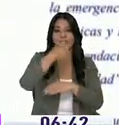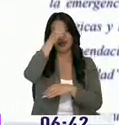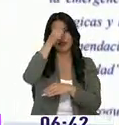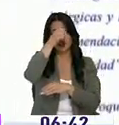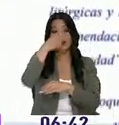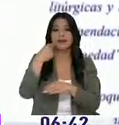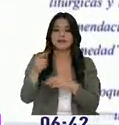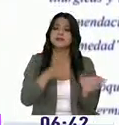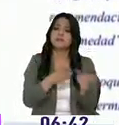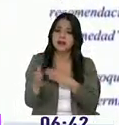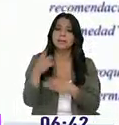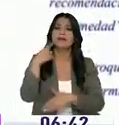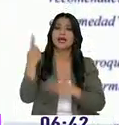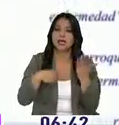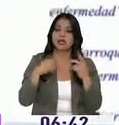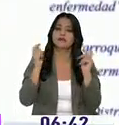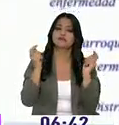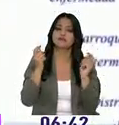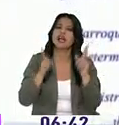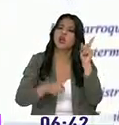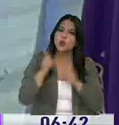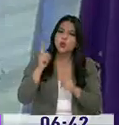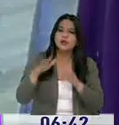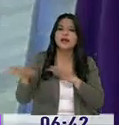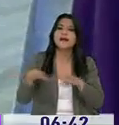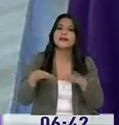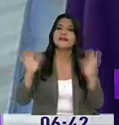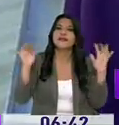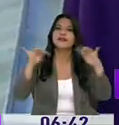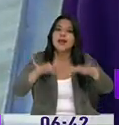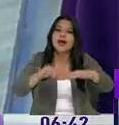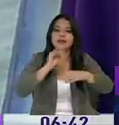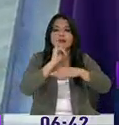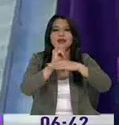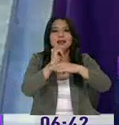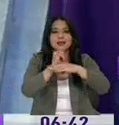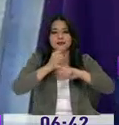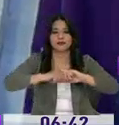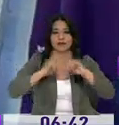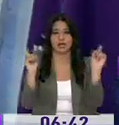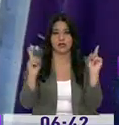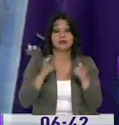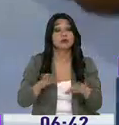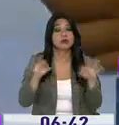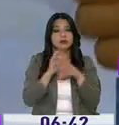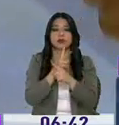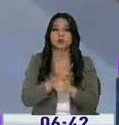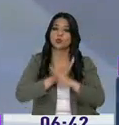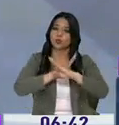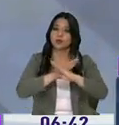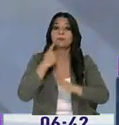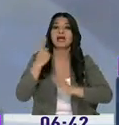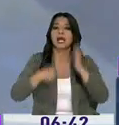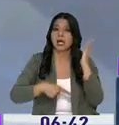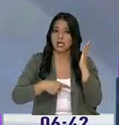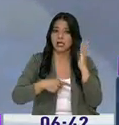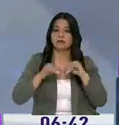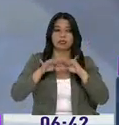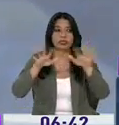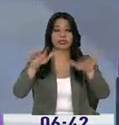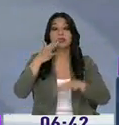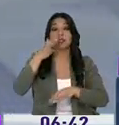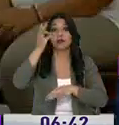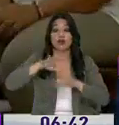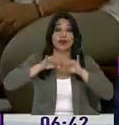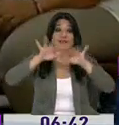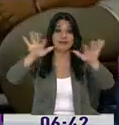medidas para las celebraciones litúrgicas y los encuentros pastorales. Son medidas preventivas para evitar la propagación del coronavirus,